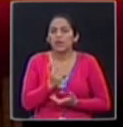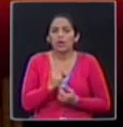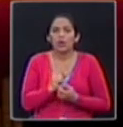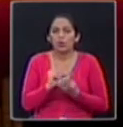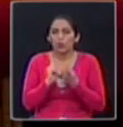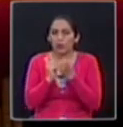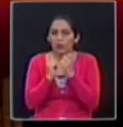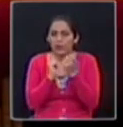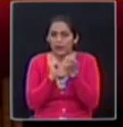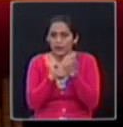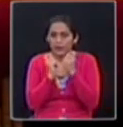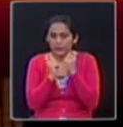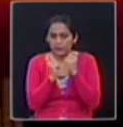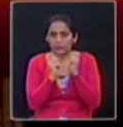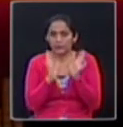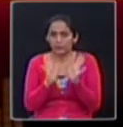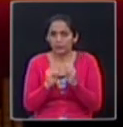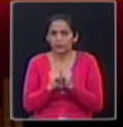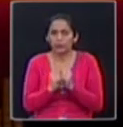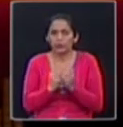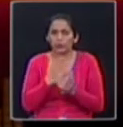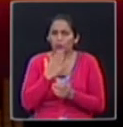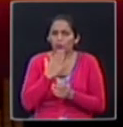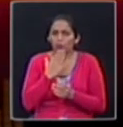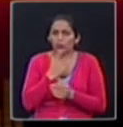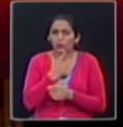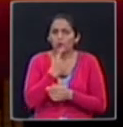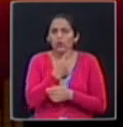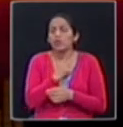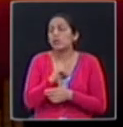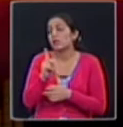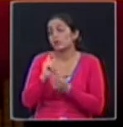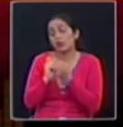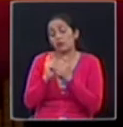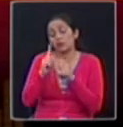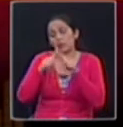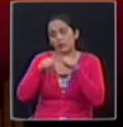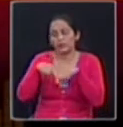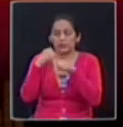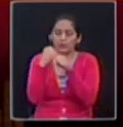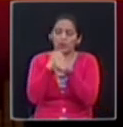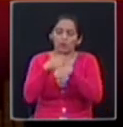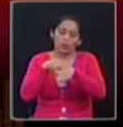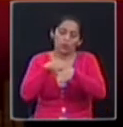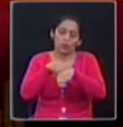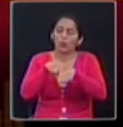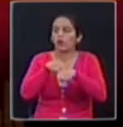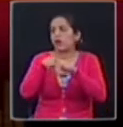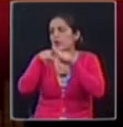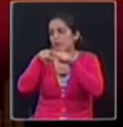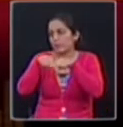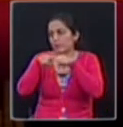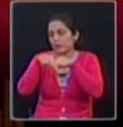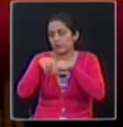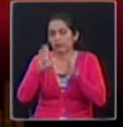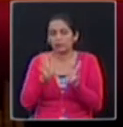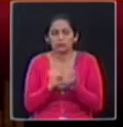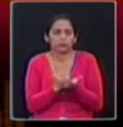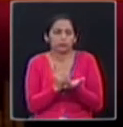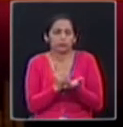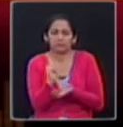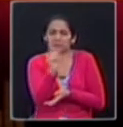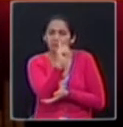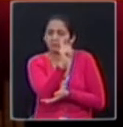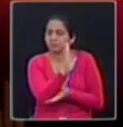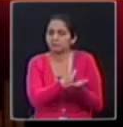que la flexiseguridad significa precarización, trabajo por horas, flexibilización laboral. ¿Y eso laboral no les conviene a ustedes? Eso no, esto va en contra de